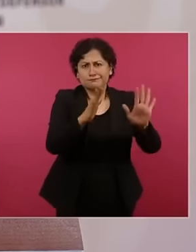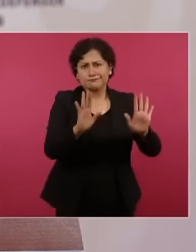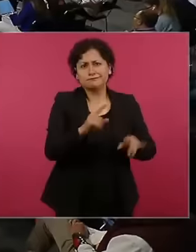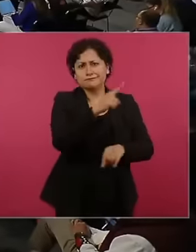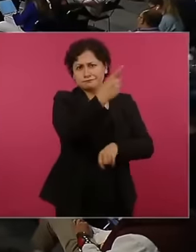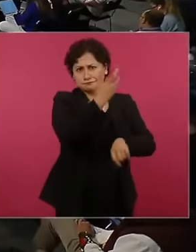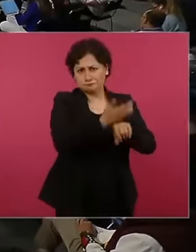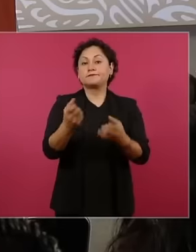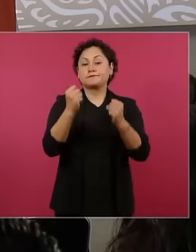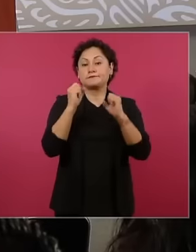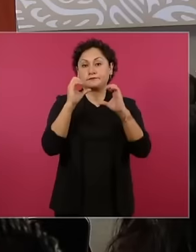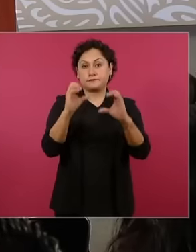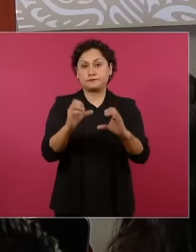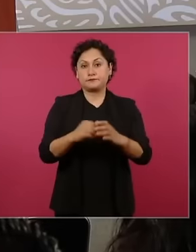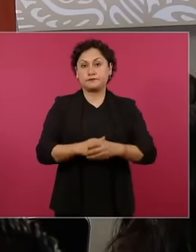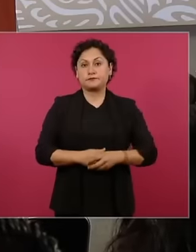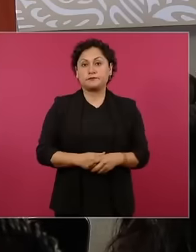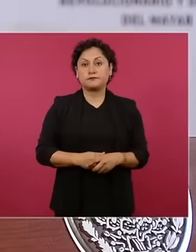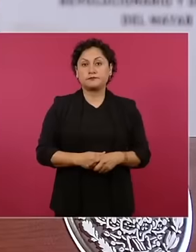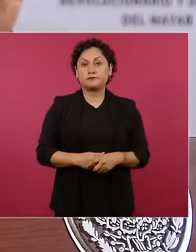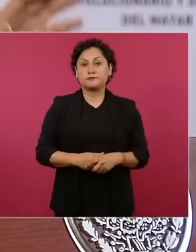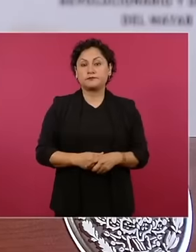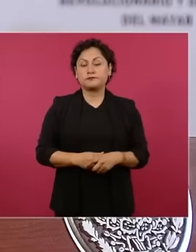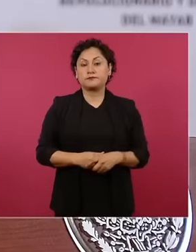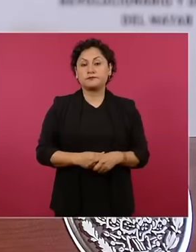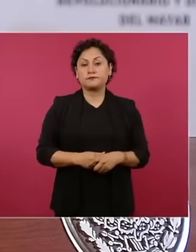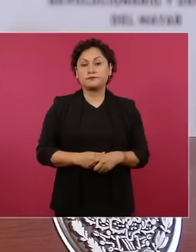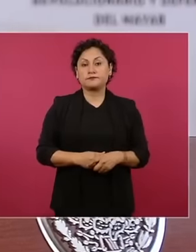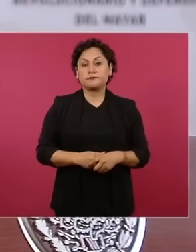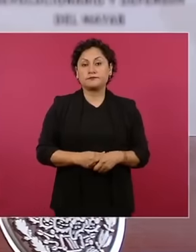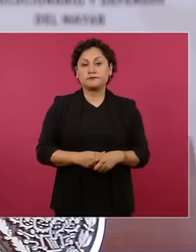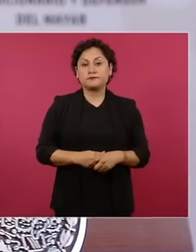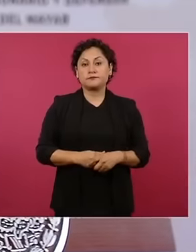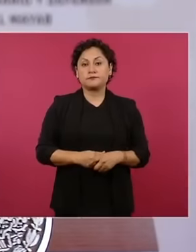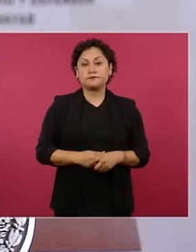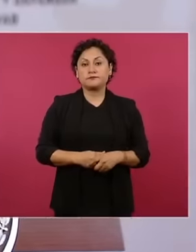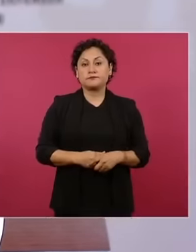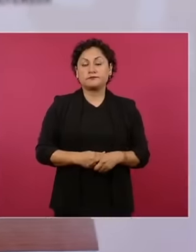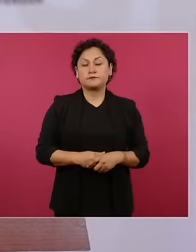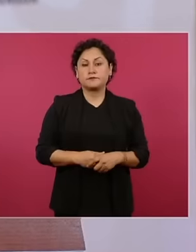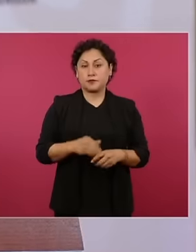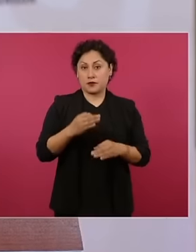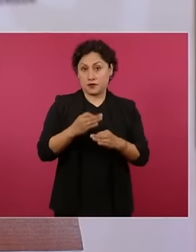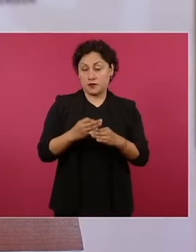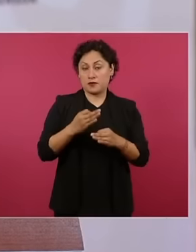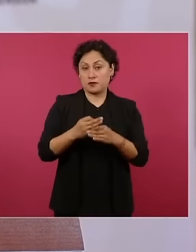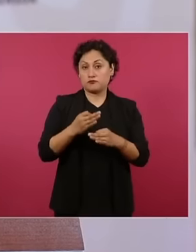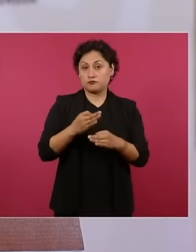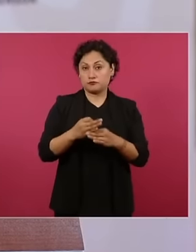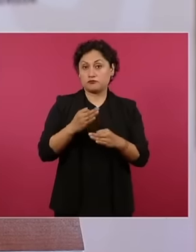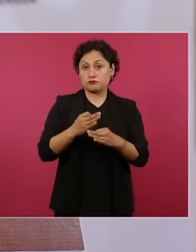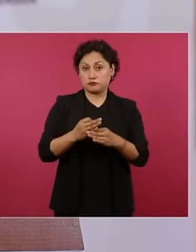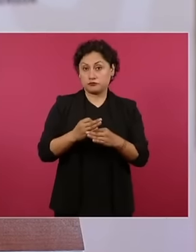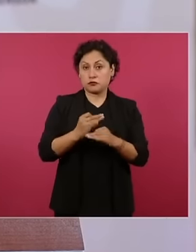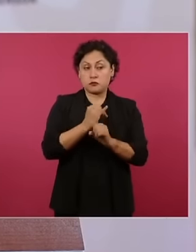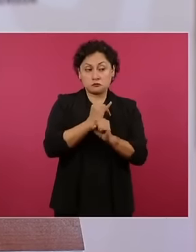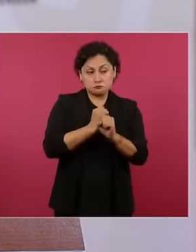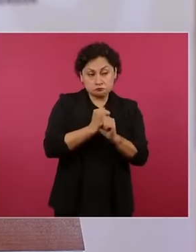Unidos. Ya se tiene un estudio sobre